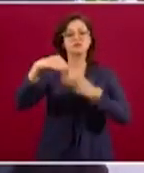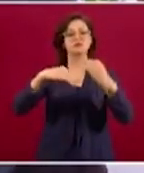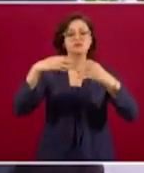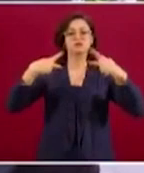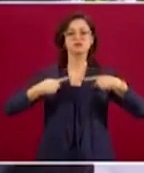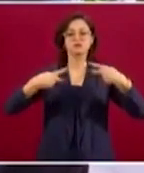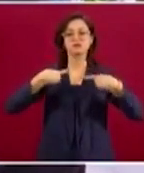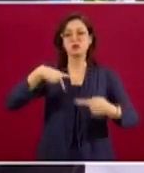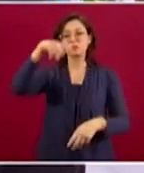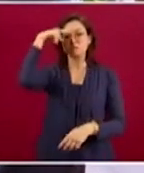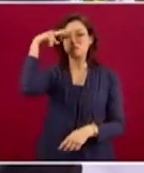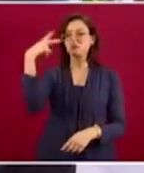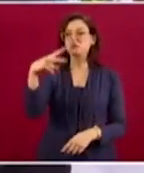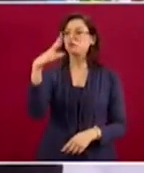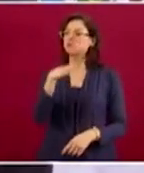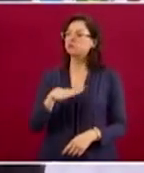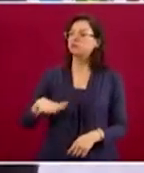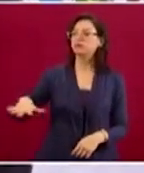que con mucho sacrificio